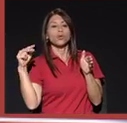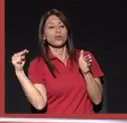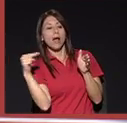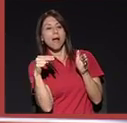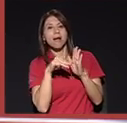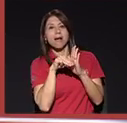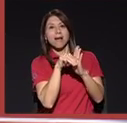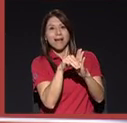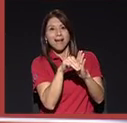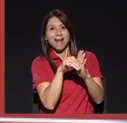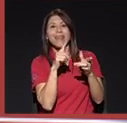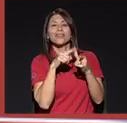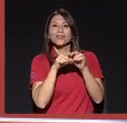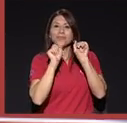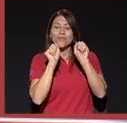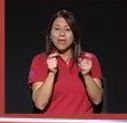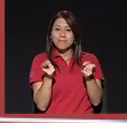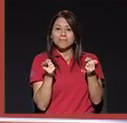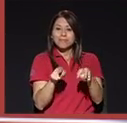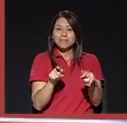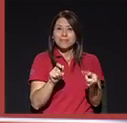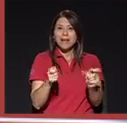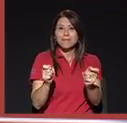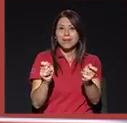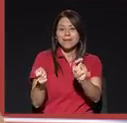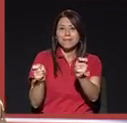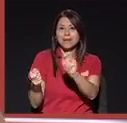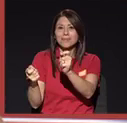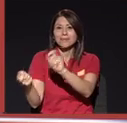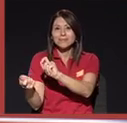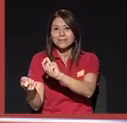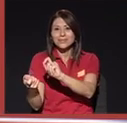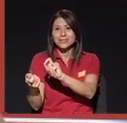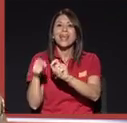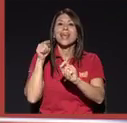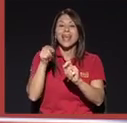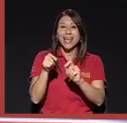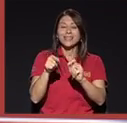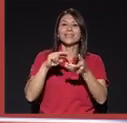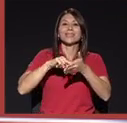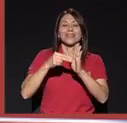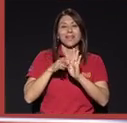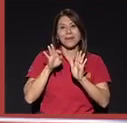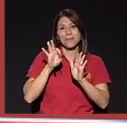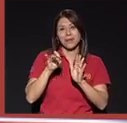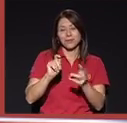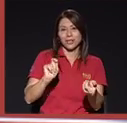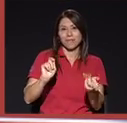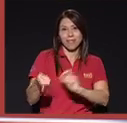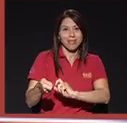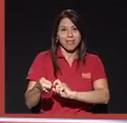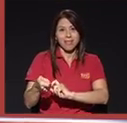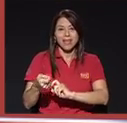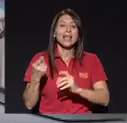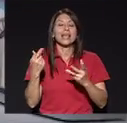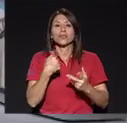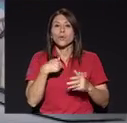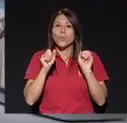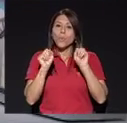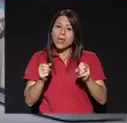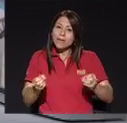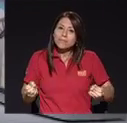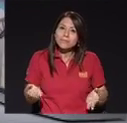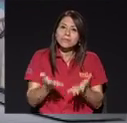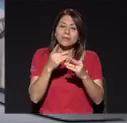cambios significativos, el efecto mariposa, ¿verdad? Que si yo muevo y la sinergia que me genera la energía positiva de hacer cambios en el